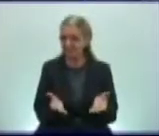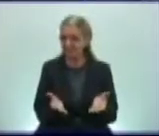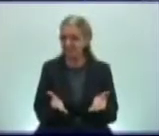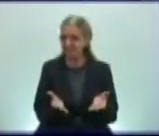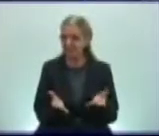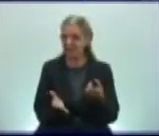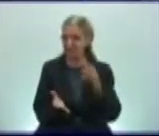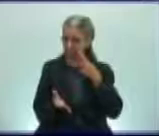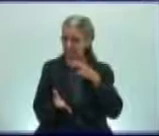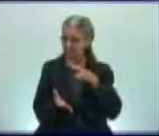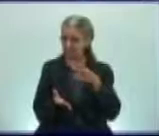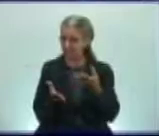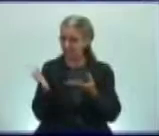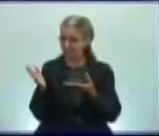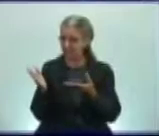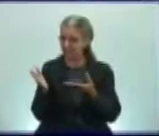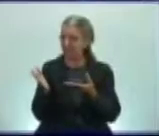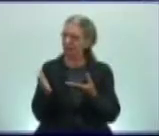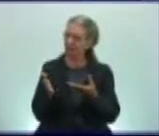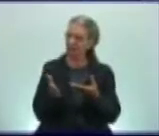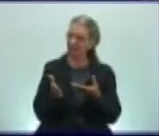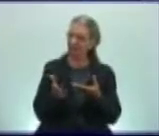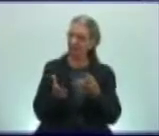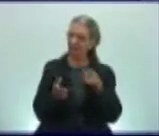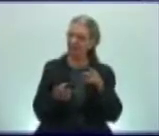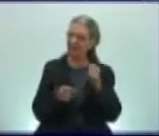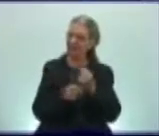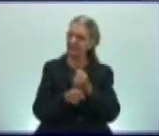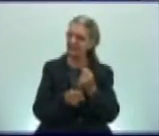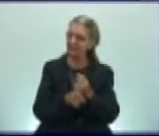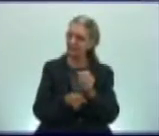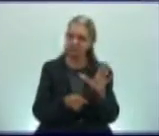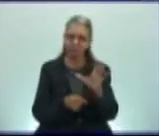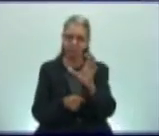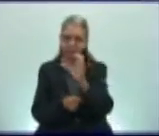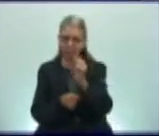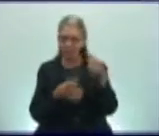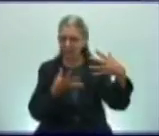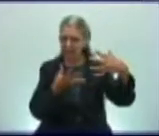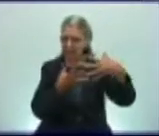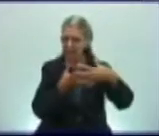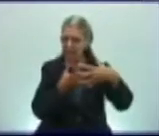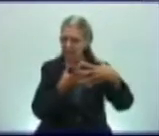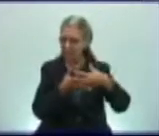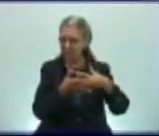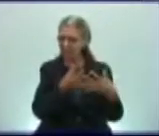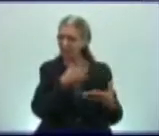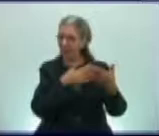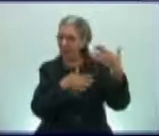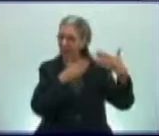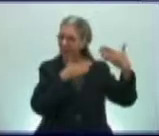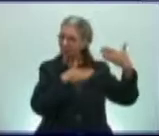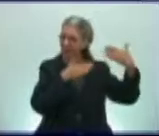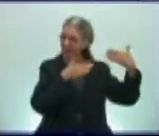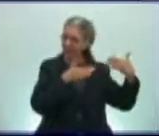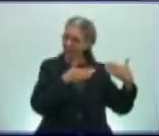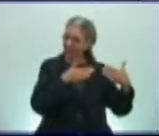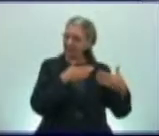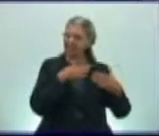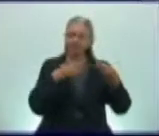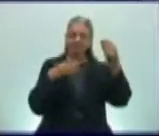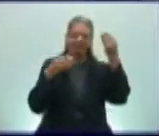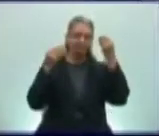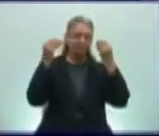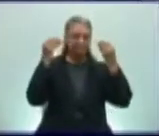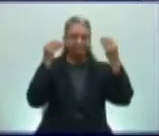estado trabajando hasta aquí todas las relaciones que analizamos cuando reflexionamos